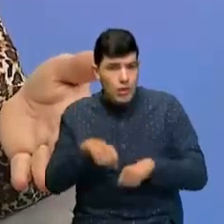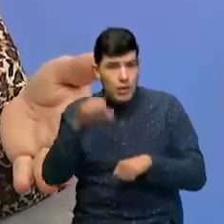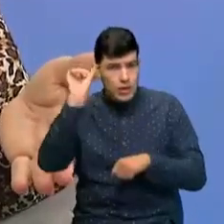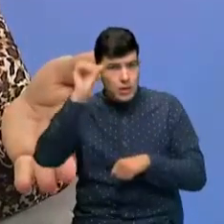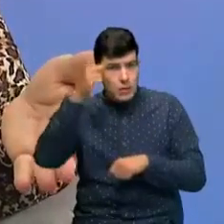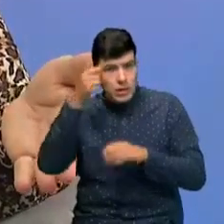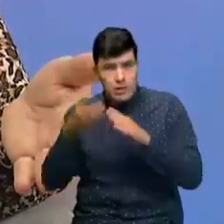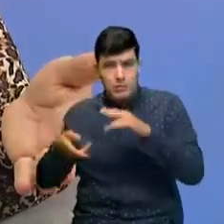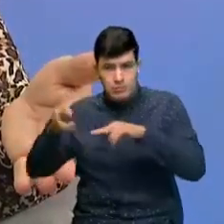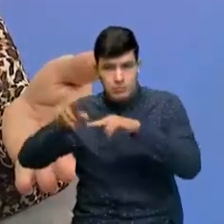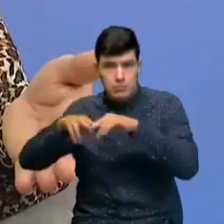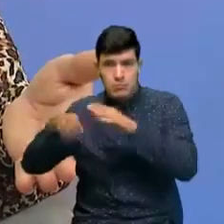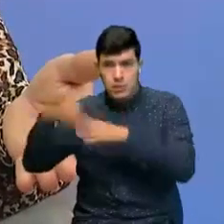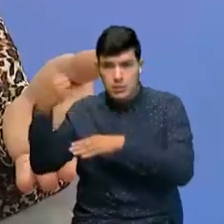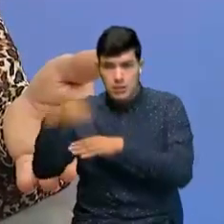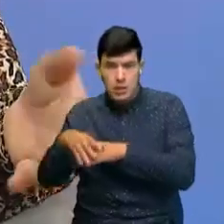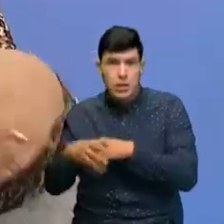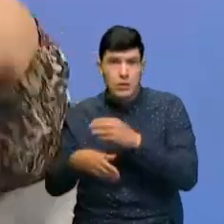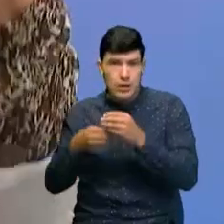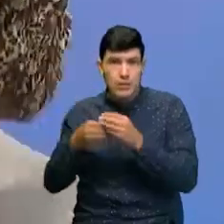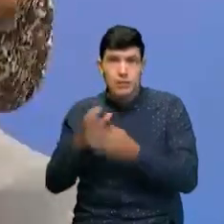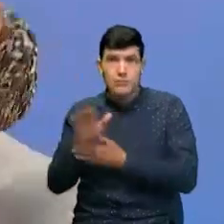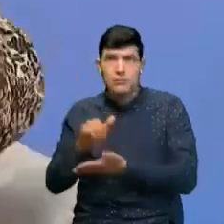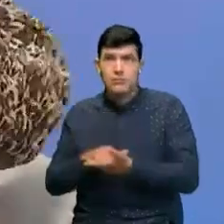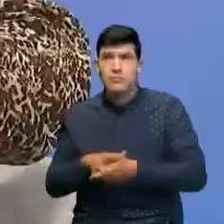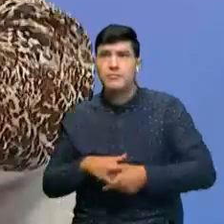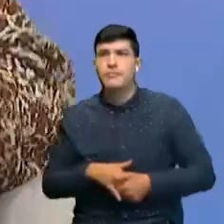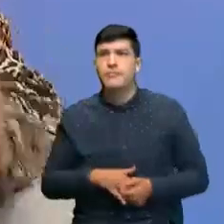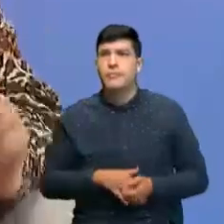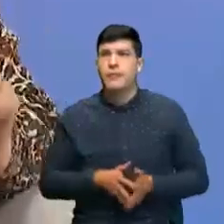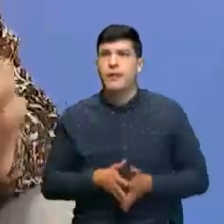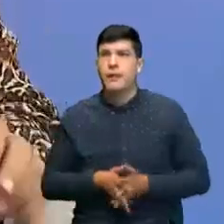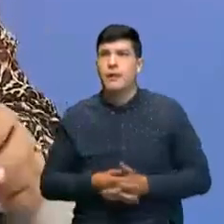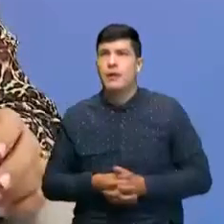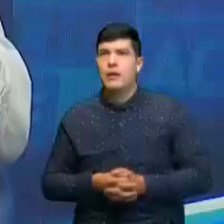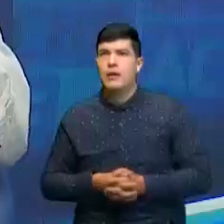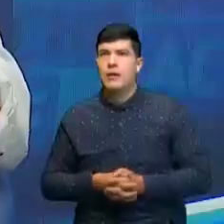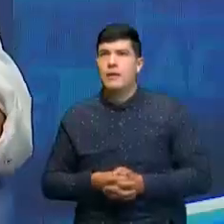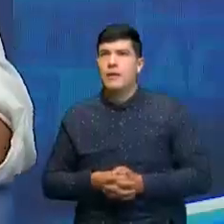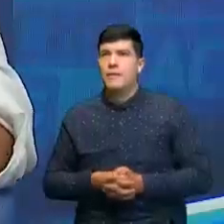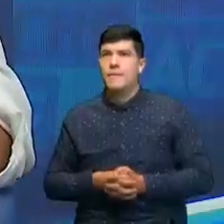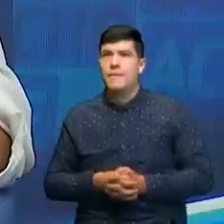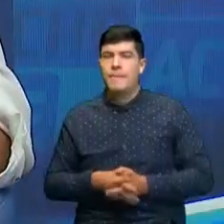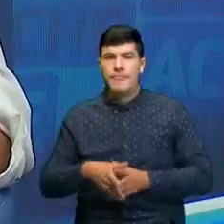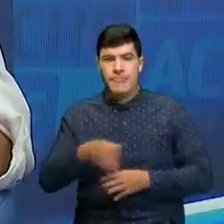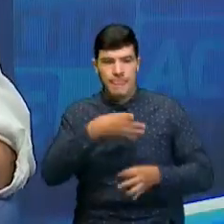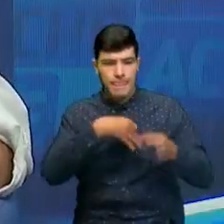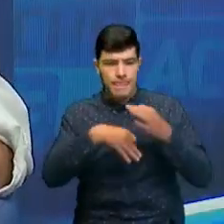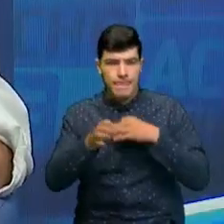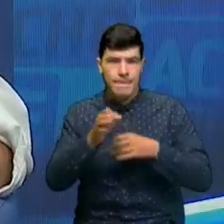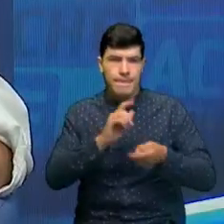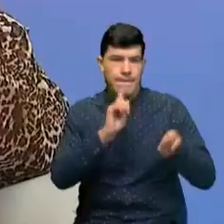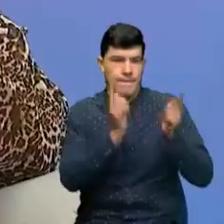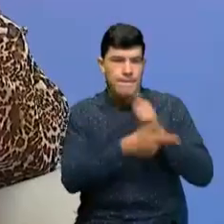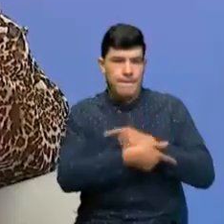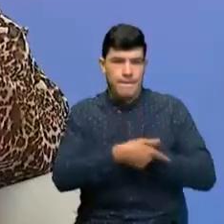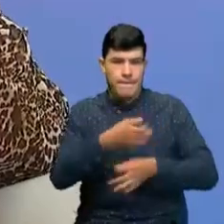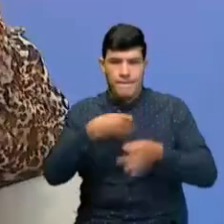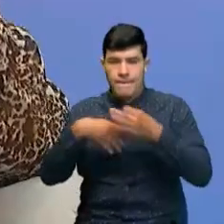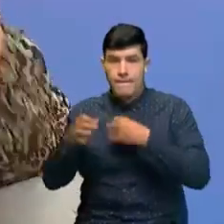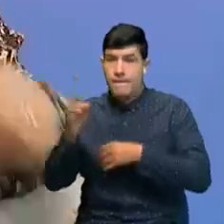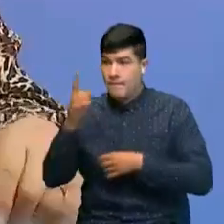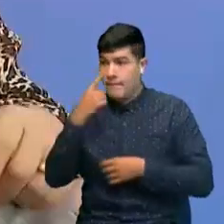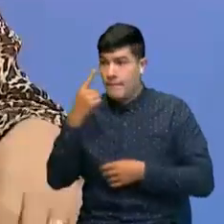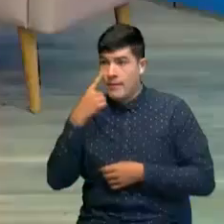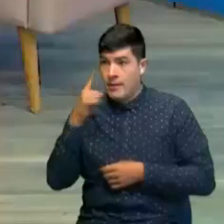más alta, desiste de la invalidez por riesgo común y cobra la de vejez. Cambia una por otra. Exacto, por riesgo común. Y ojo